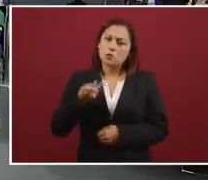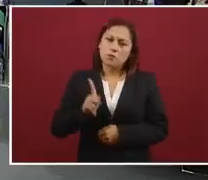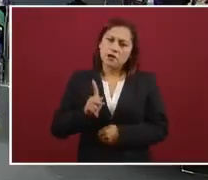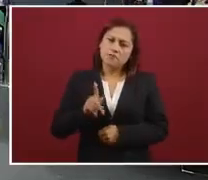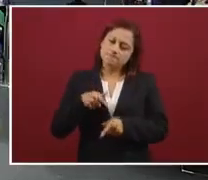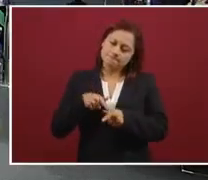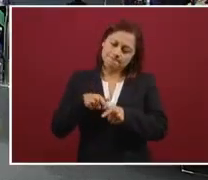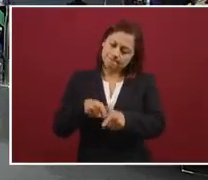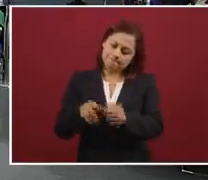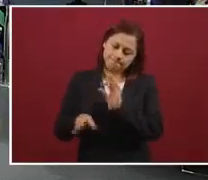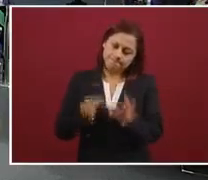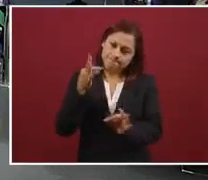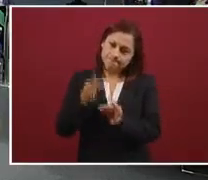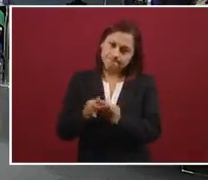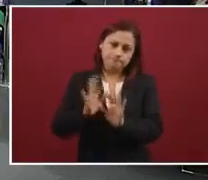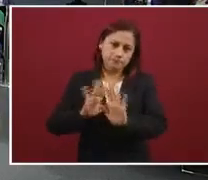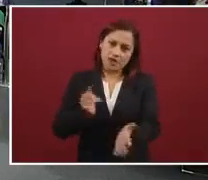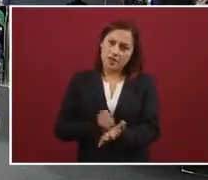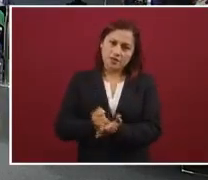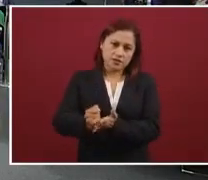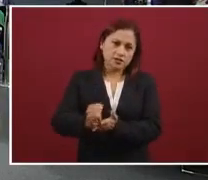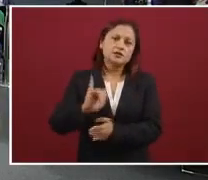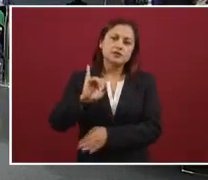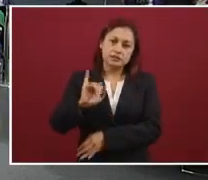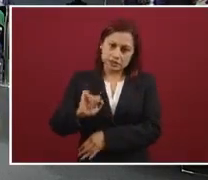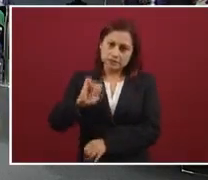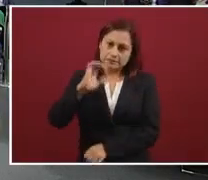ya tomamos esa decisión, porque